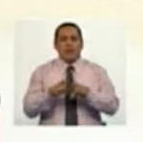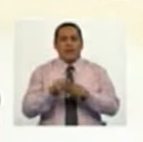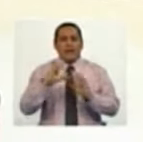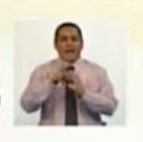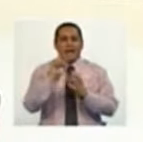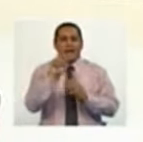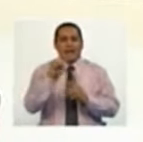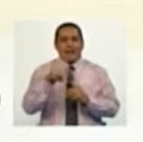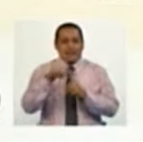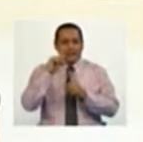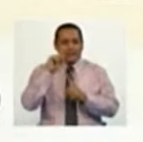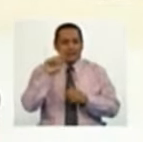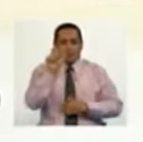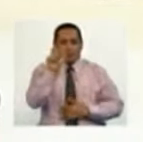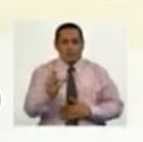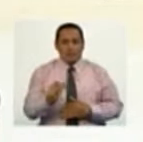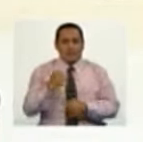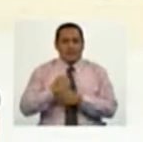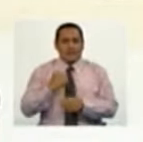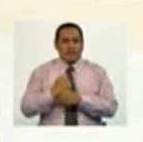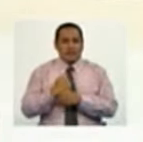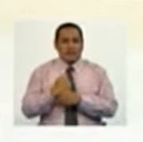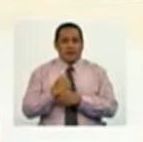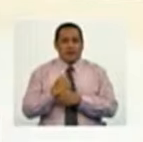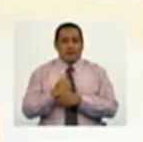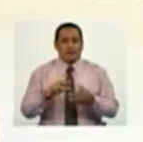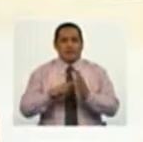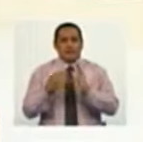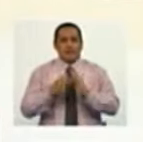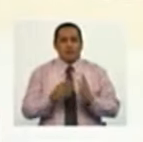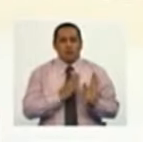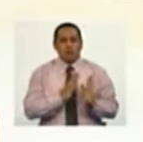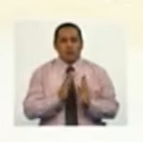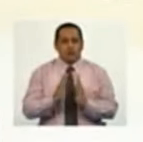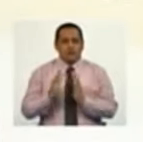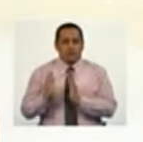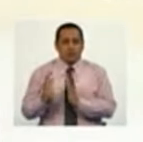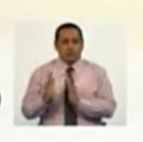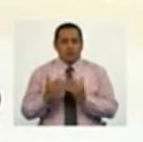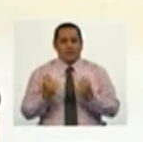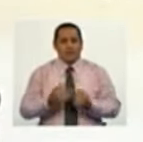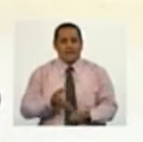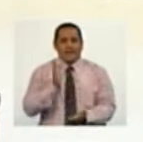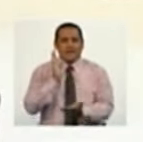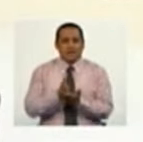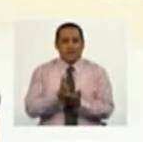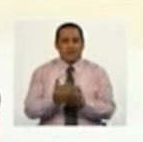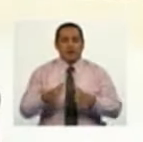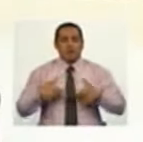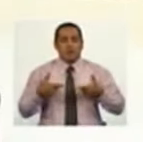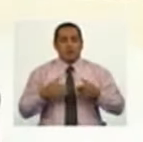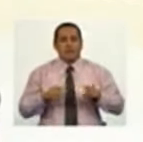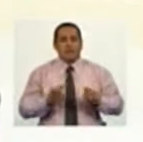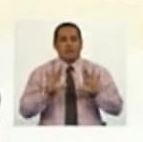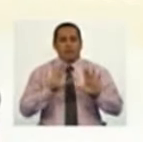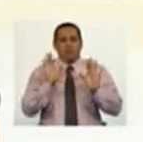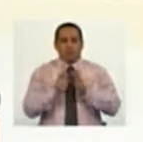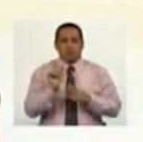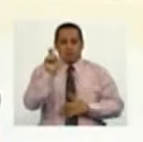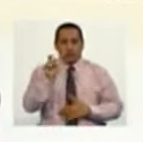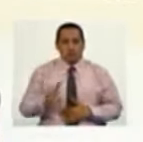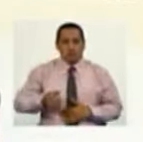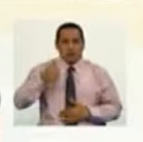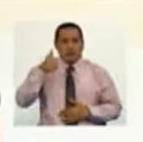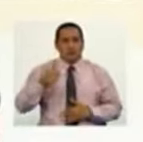garantía para el trabajador en, digamos, los procedimientos disciplinarios que pueda instaurar el